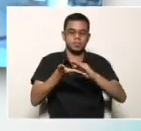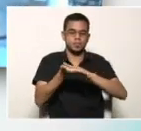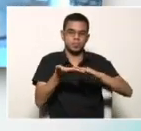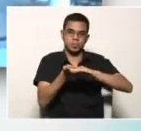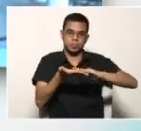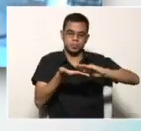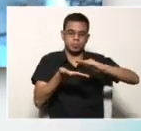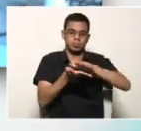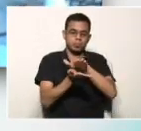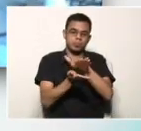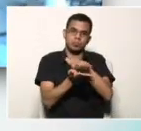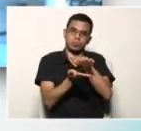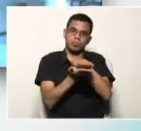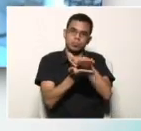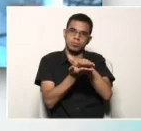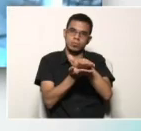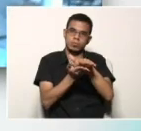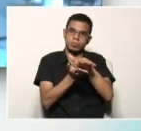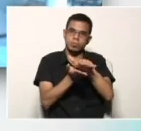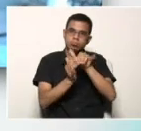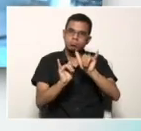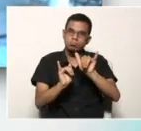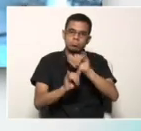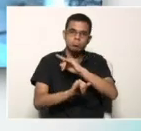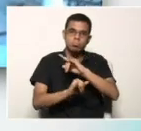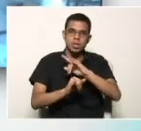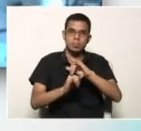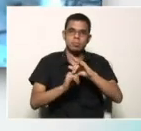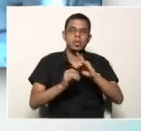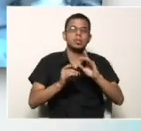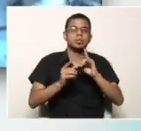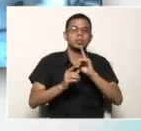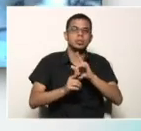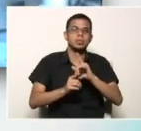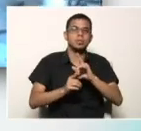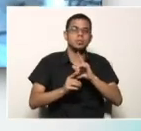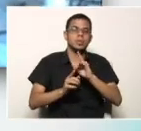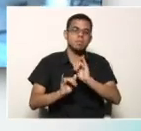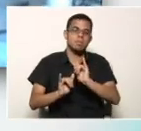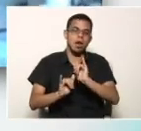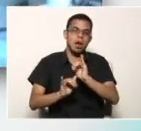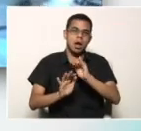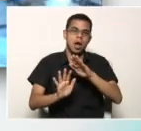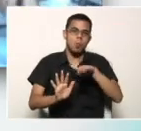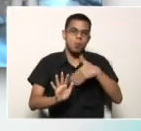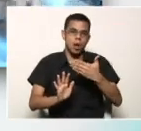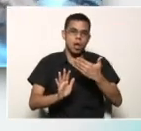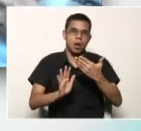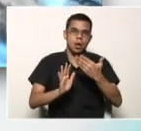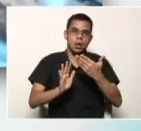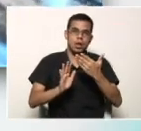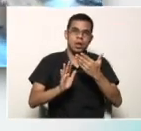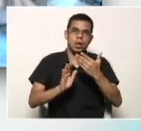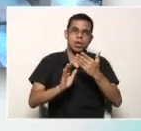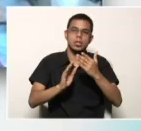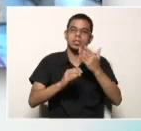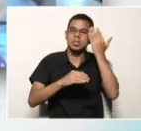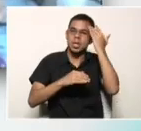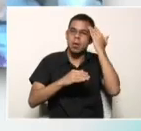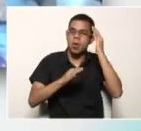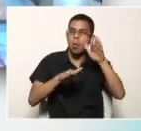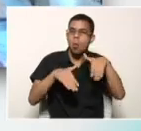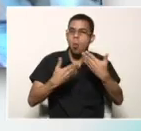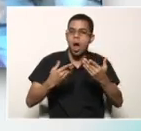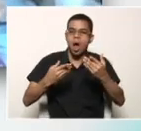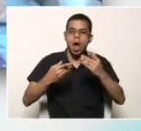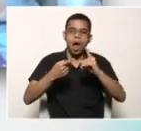por resistencia eléctrica hacia estas placas, bien sean de cerámica o de acero inoxidable. Algunas veces tienen unos recubrimientos de